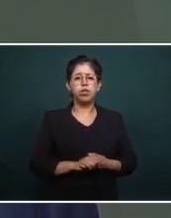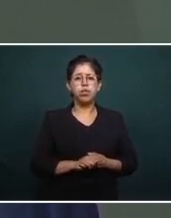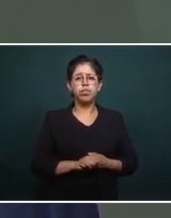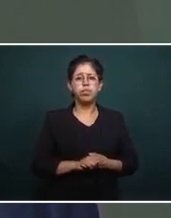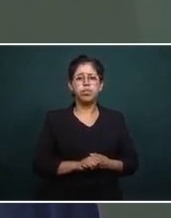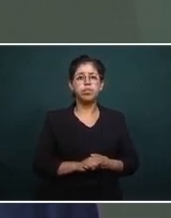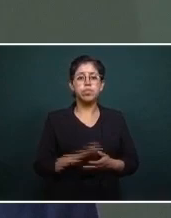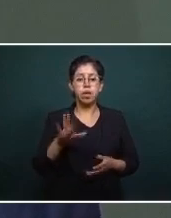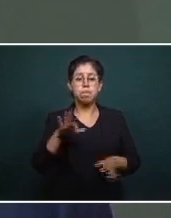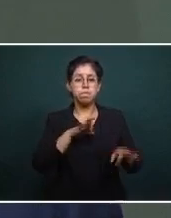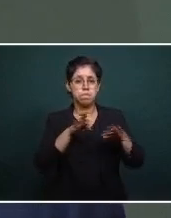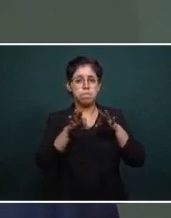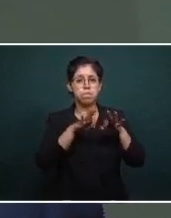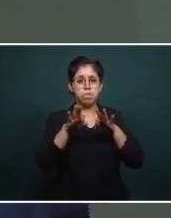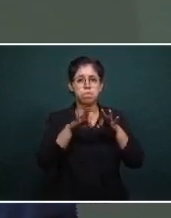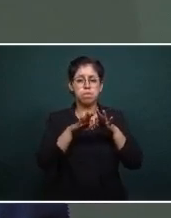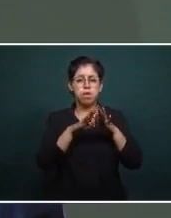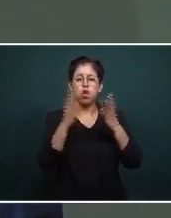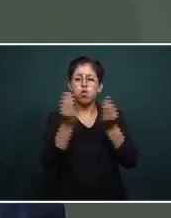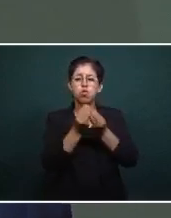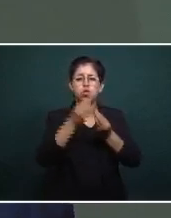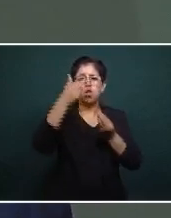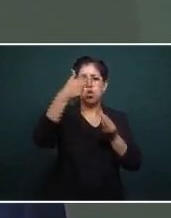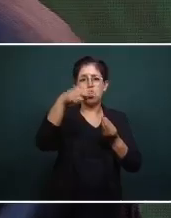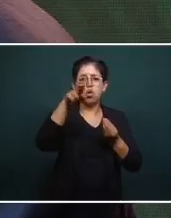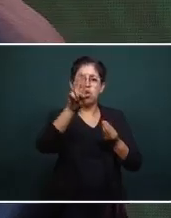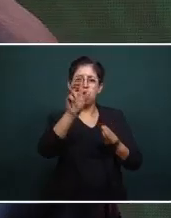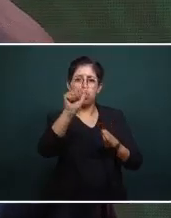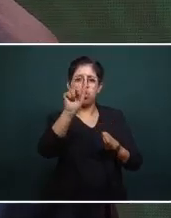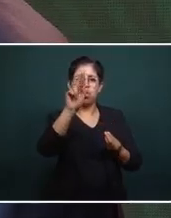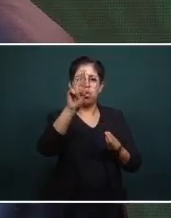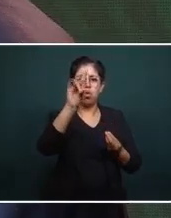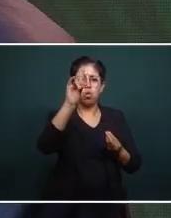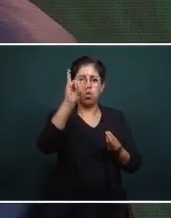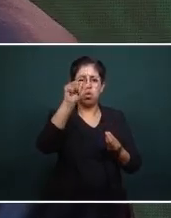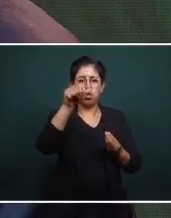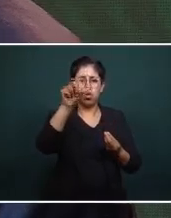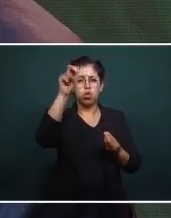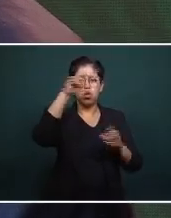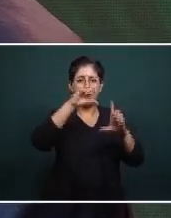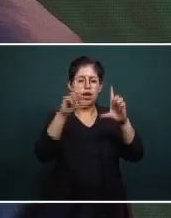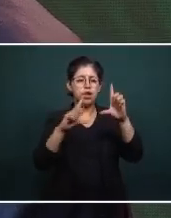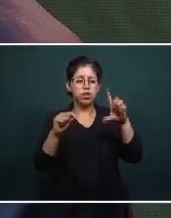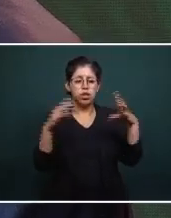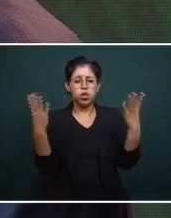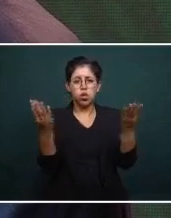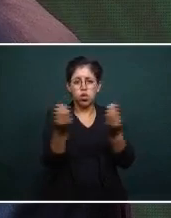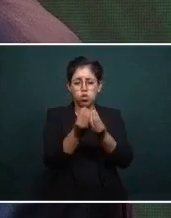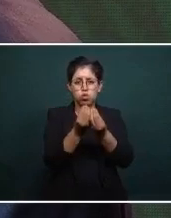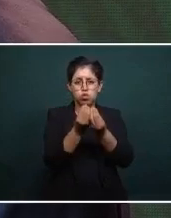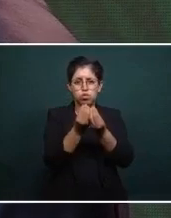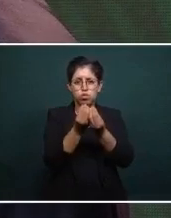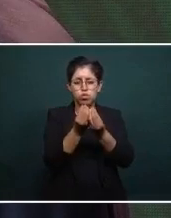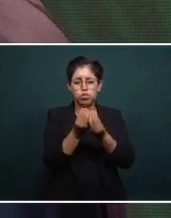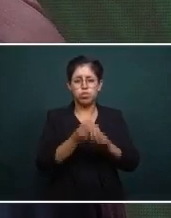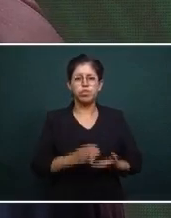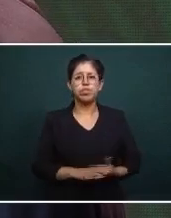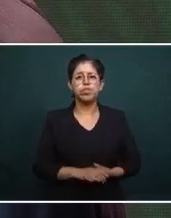las coordinaciones de la Guardia Nacional. Lo que queremos es que ya no haya